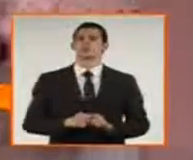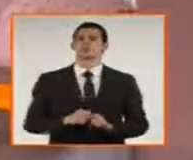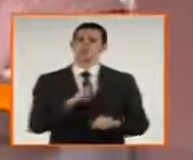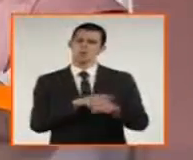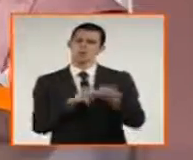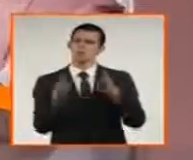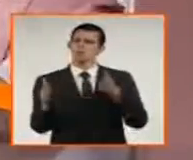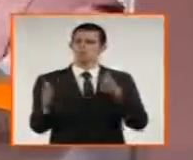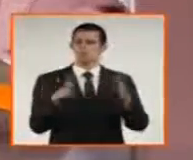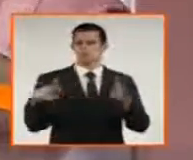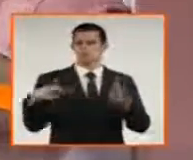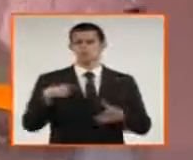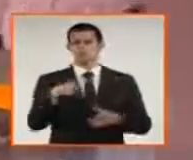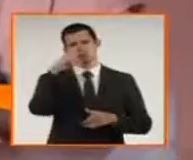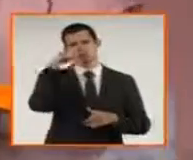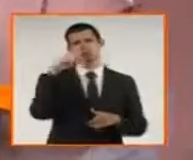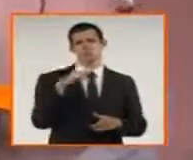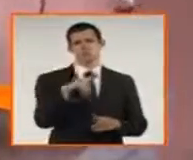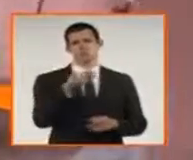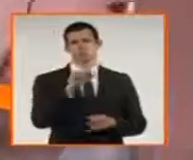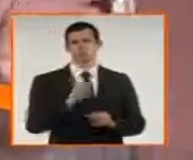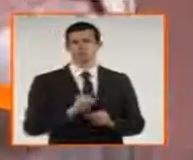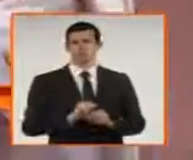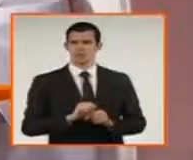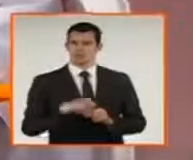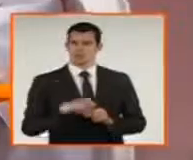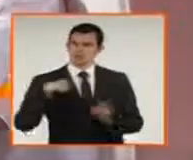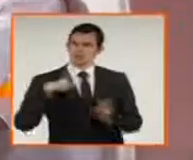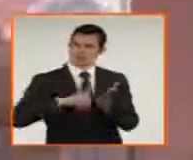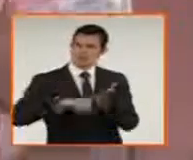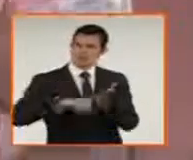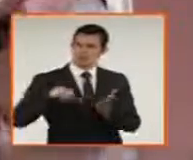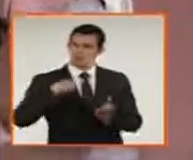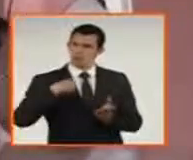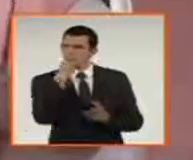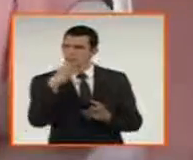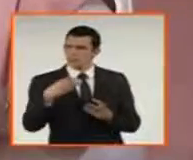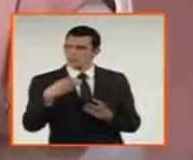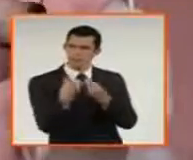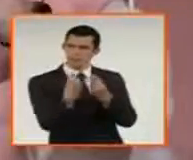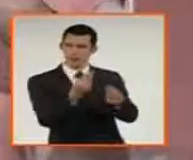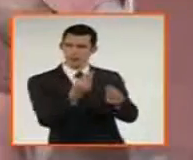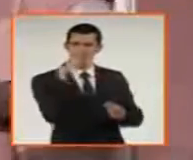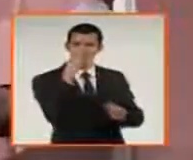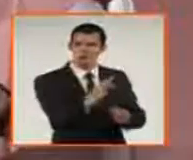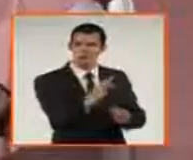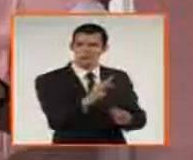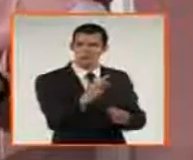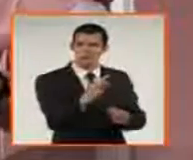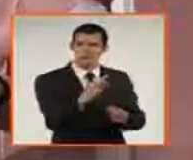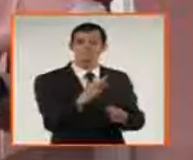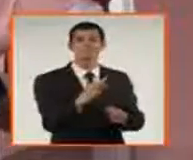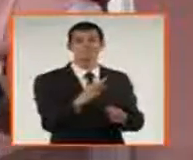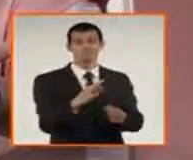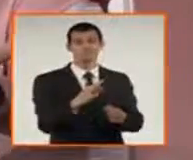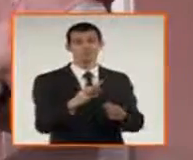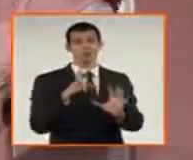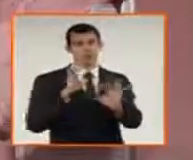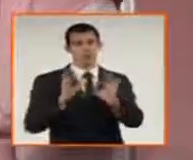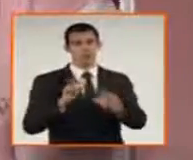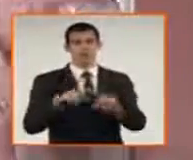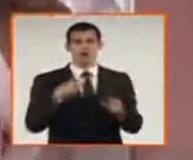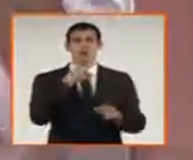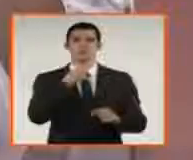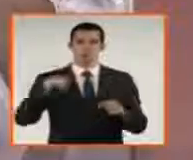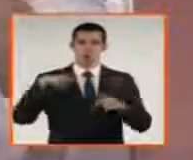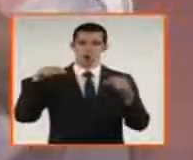obligación recíproca, puede que yo sea ahora el obligado y mañana sea el necesitado, y suele pasar así, estamos obligados para con nuestros hijos menores